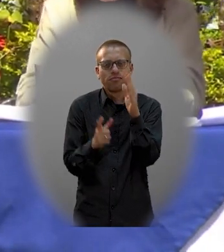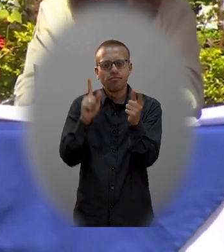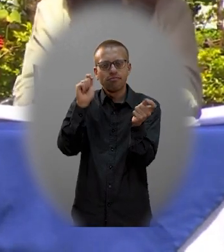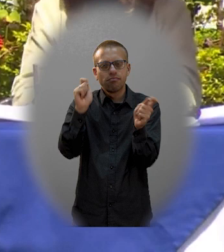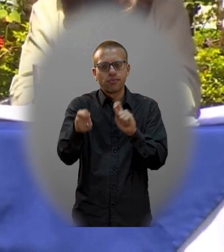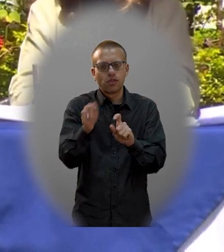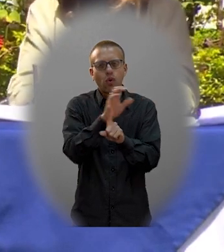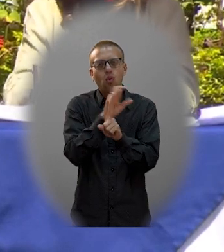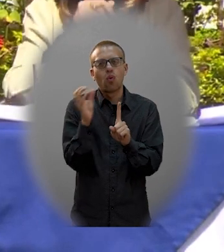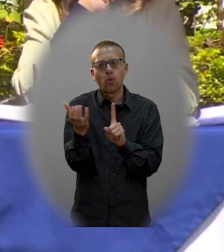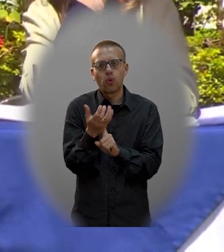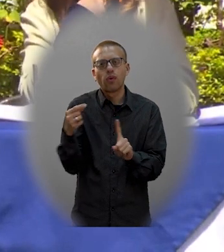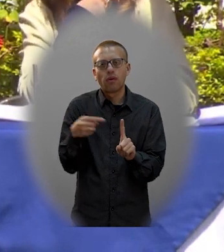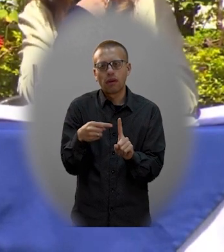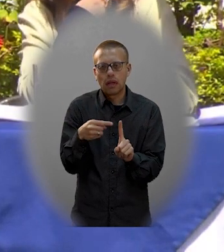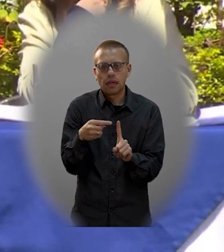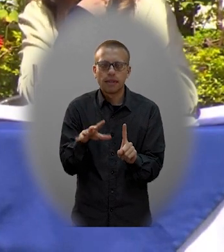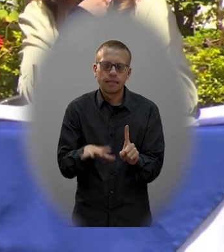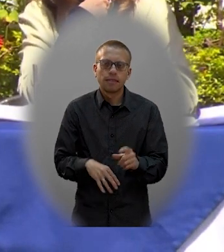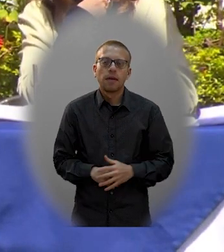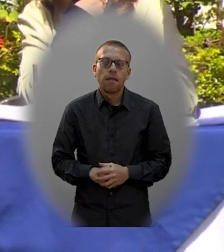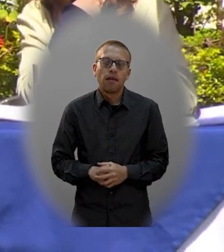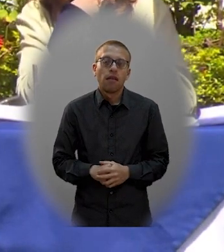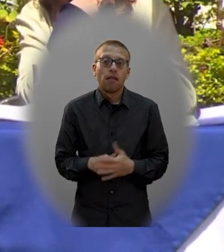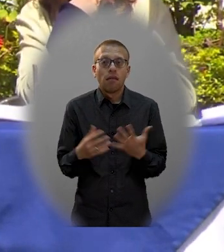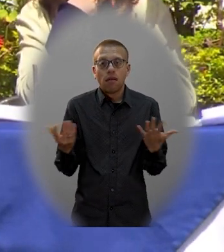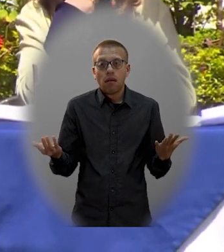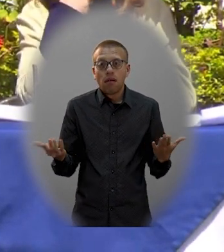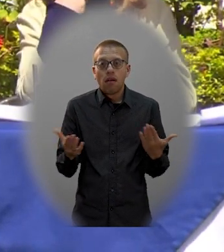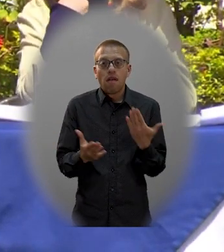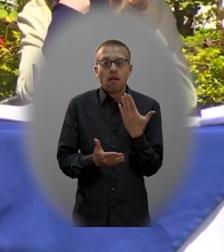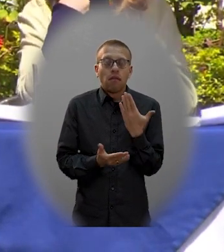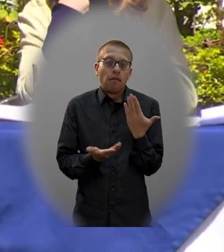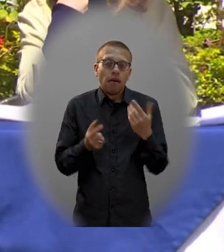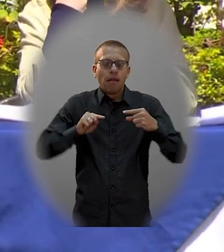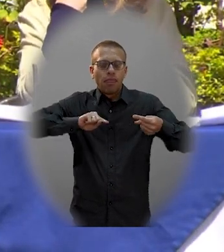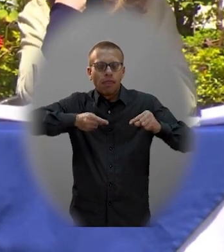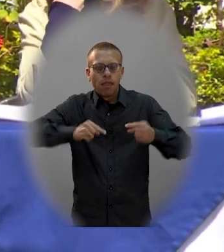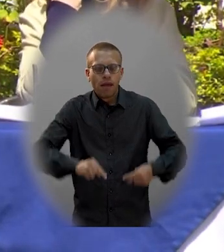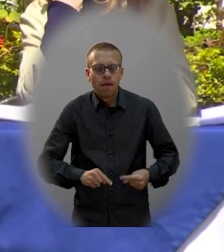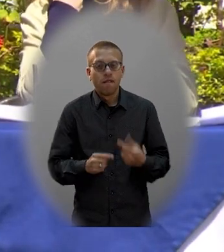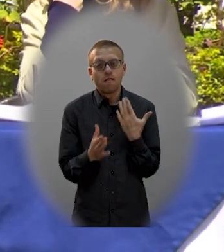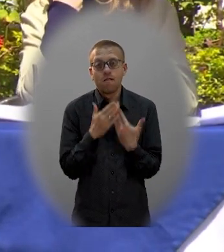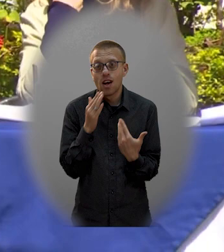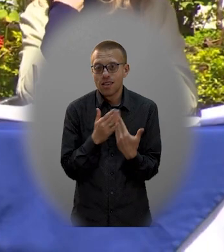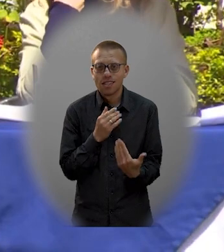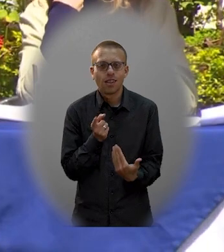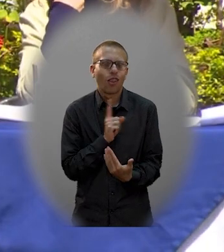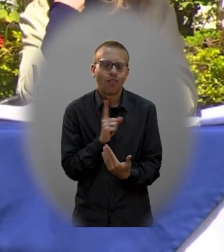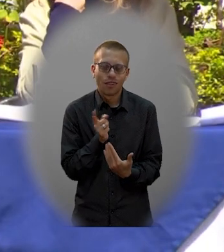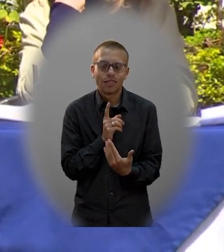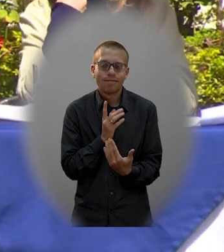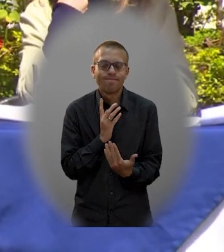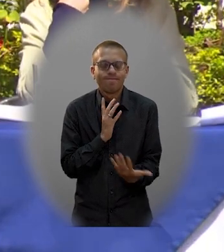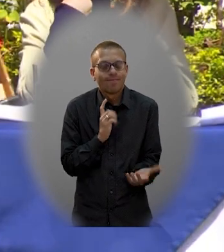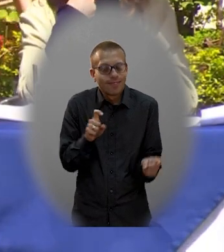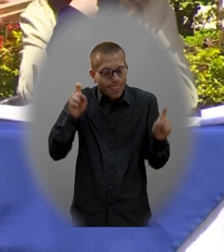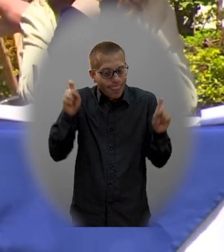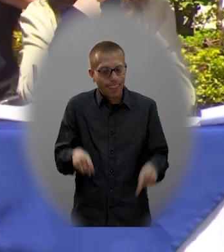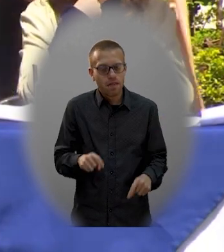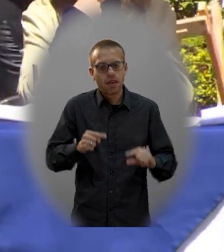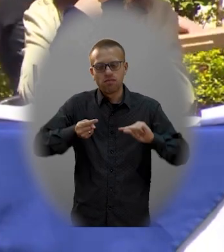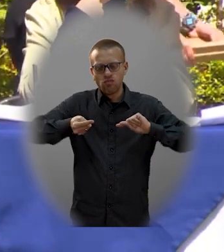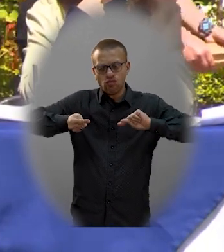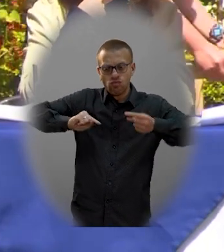¿sí? No es fácil, efectivamente, no es fácil el debate, ya Diana nos lo decía, hay que debatir, hay que asumir el debate en